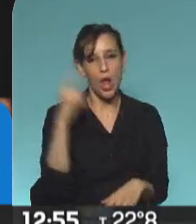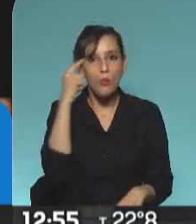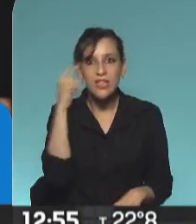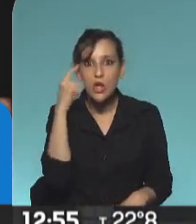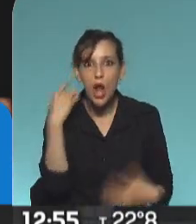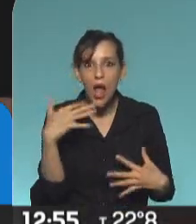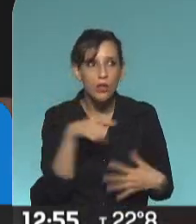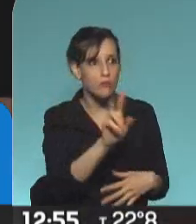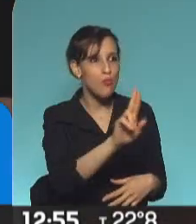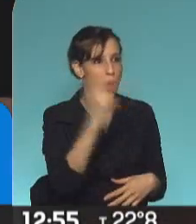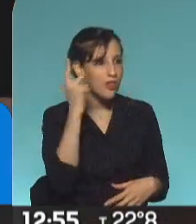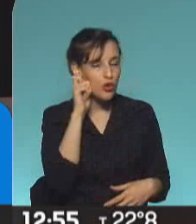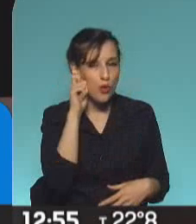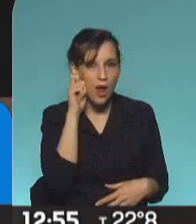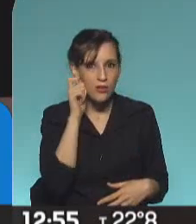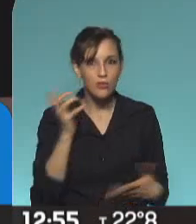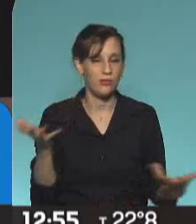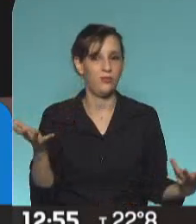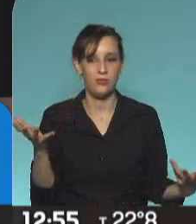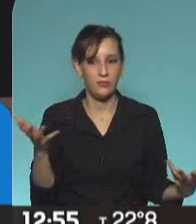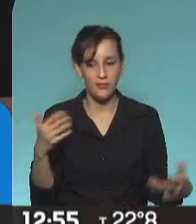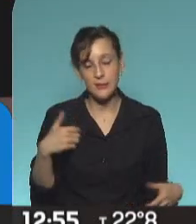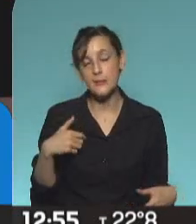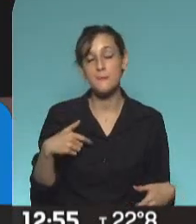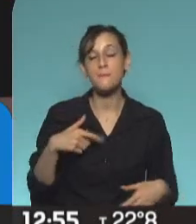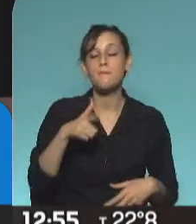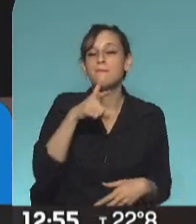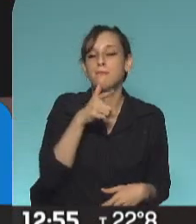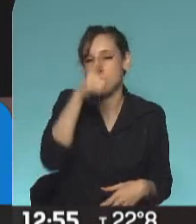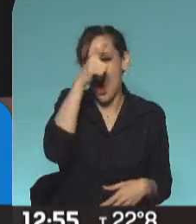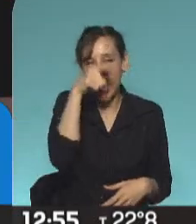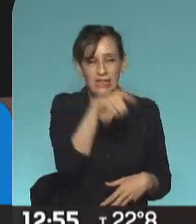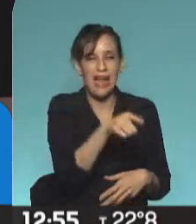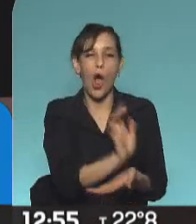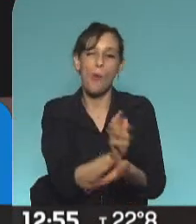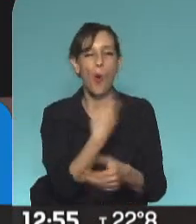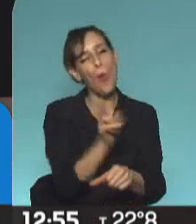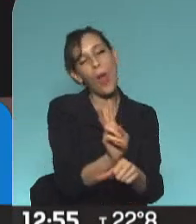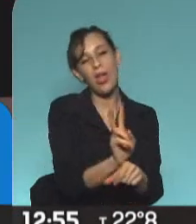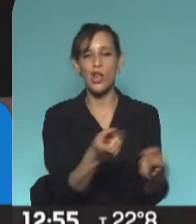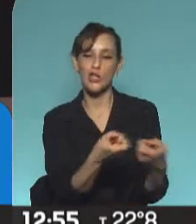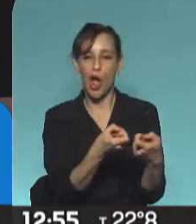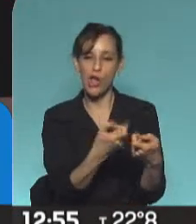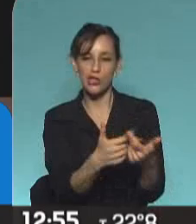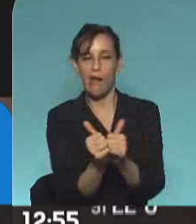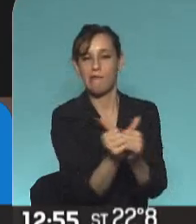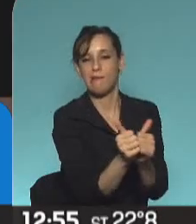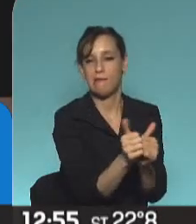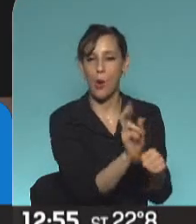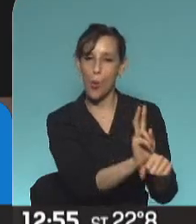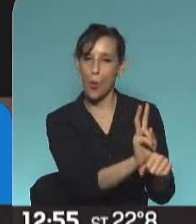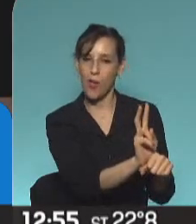con dar sensación de que al policía lo protegen porque fue usted desprotegido sí